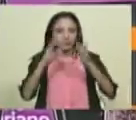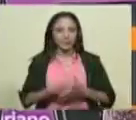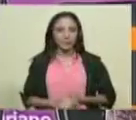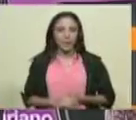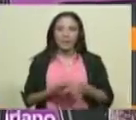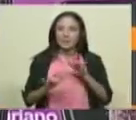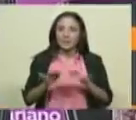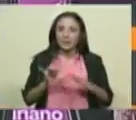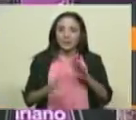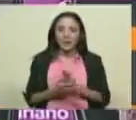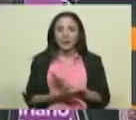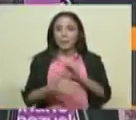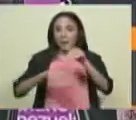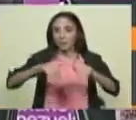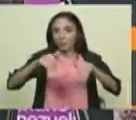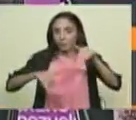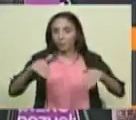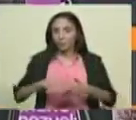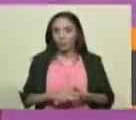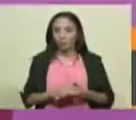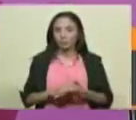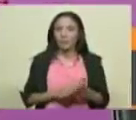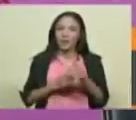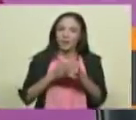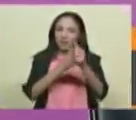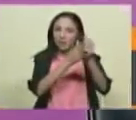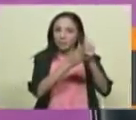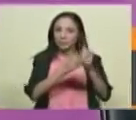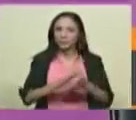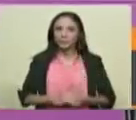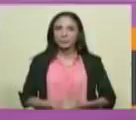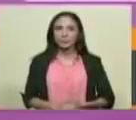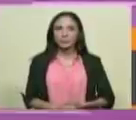mujeres al frente, mujeres al poder.